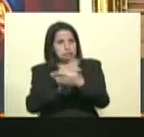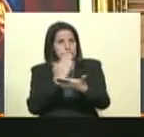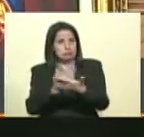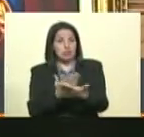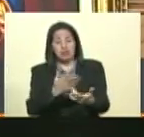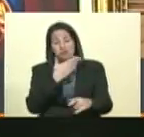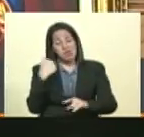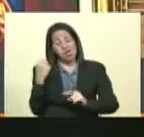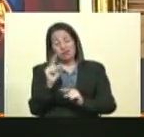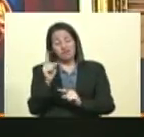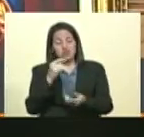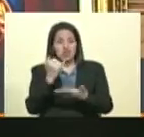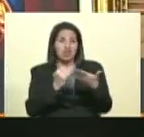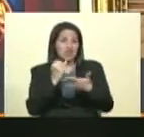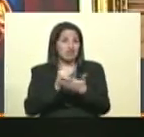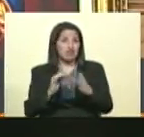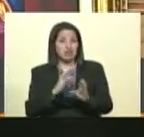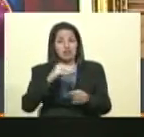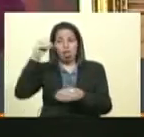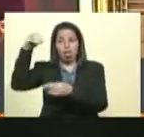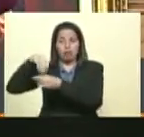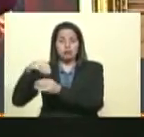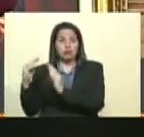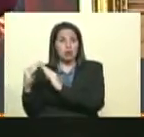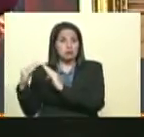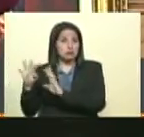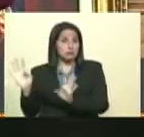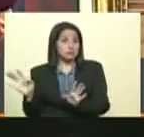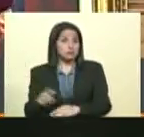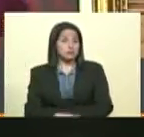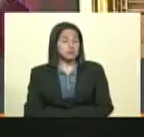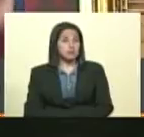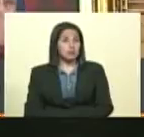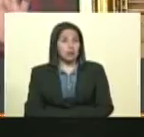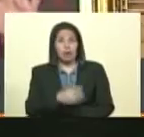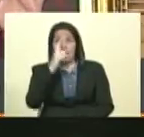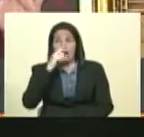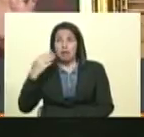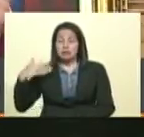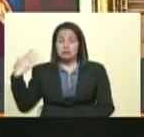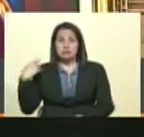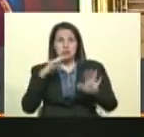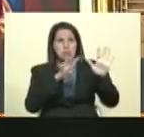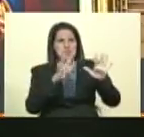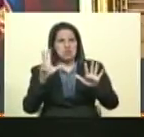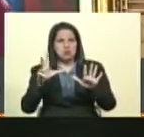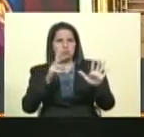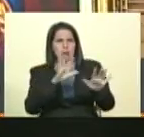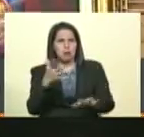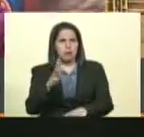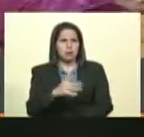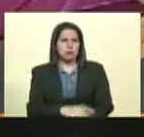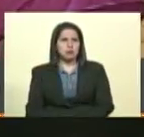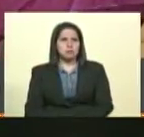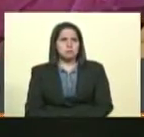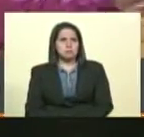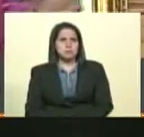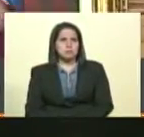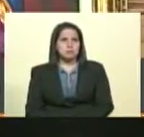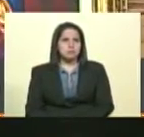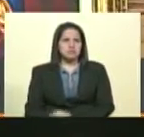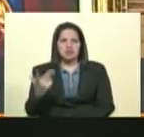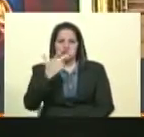muchachos. Ustedes lo saben porque ustedes eran los muchachos del año 98, la mayoría de ustedes menos tú y yo y